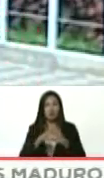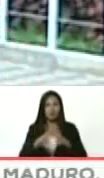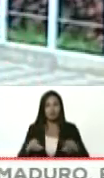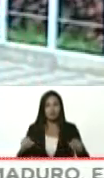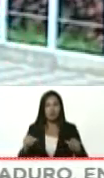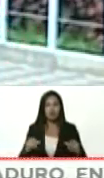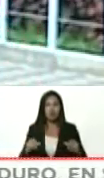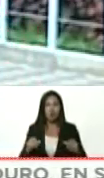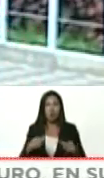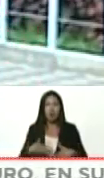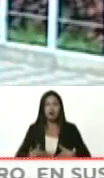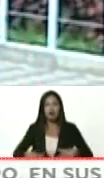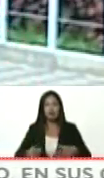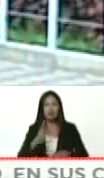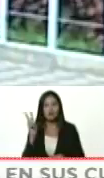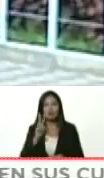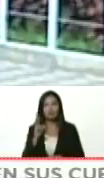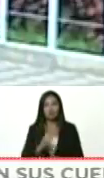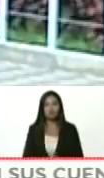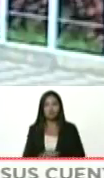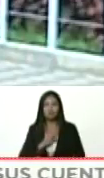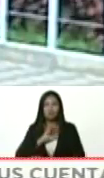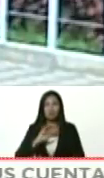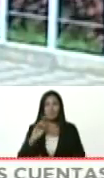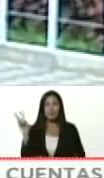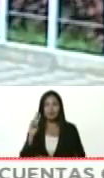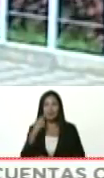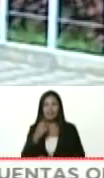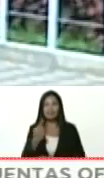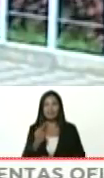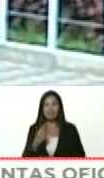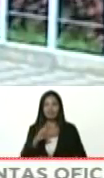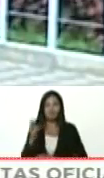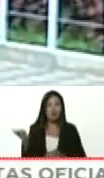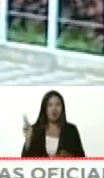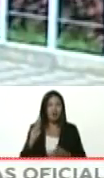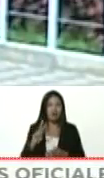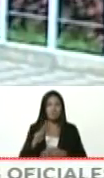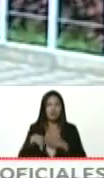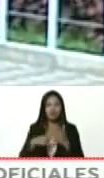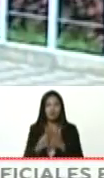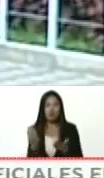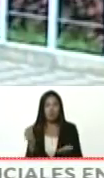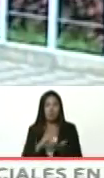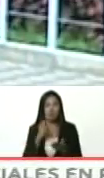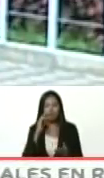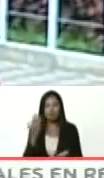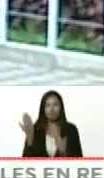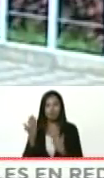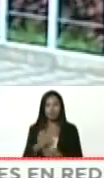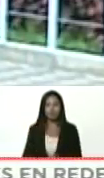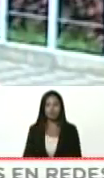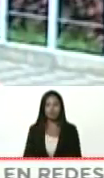y las riquezas de Venezuela. Venezuela le dice, no volverán, vendepatria. Adelante, video.